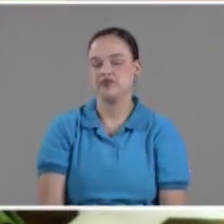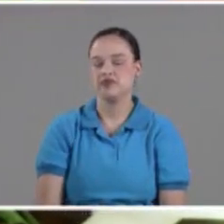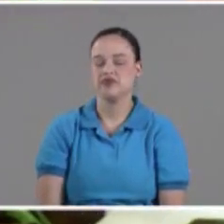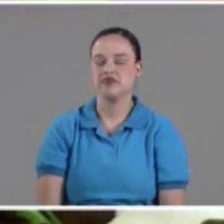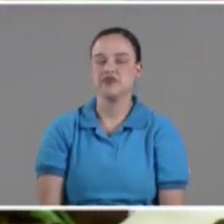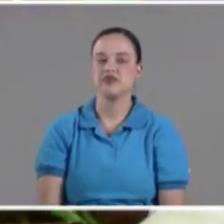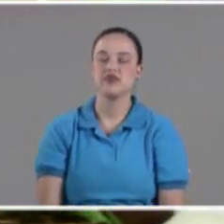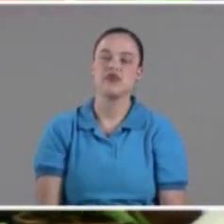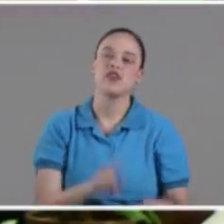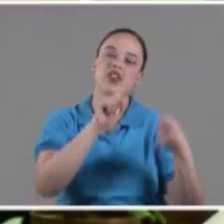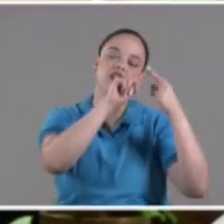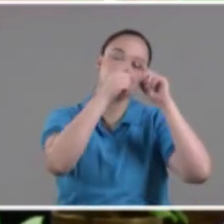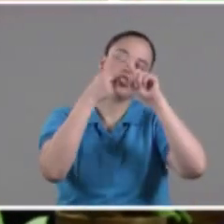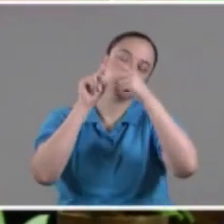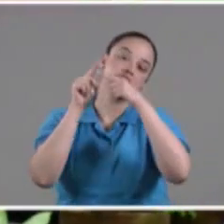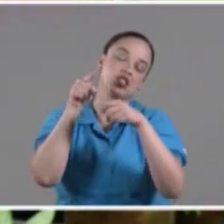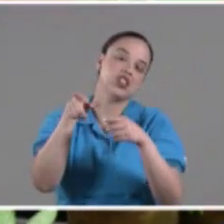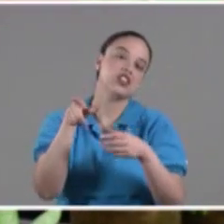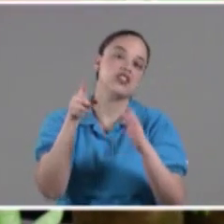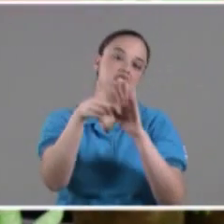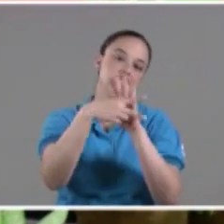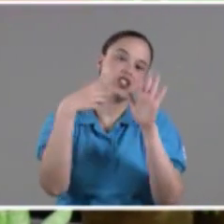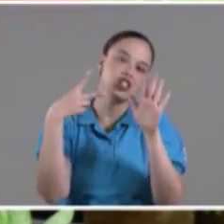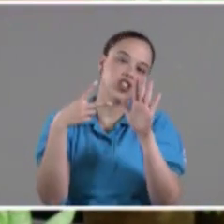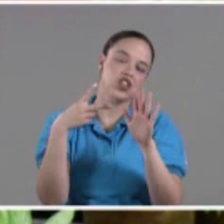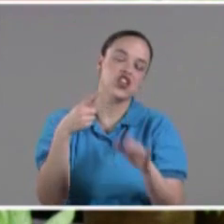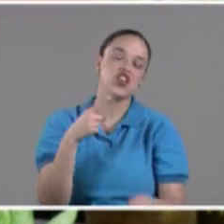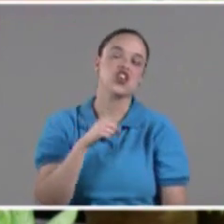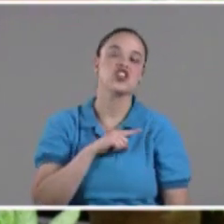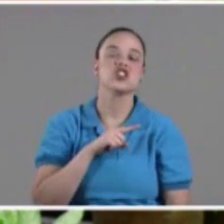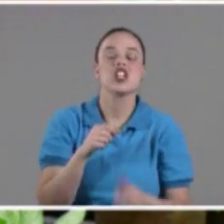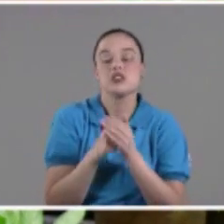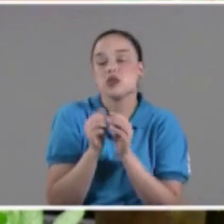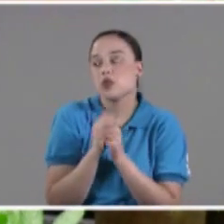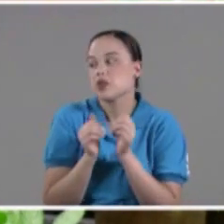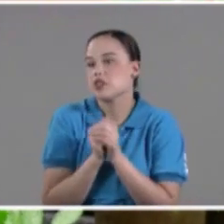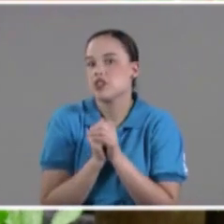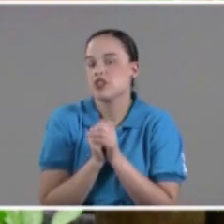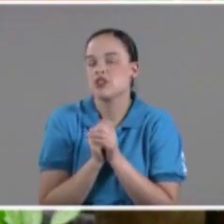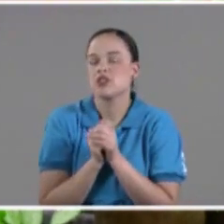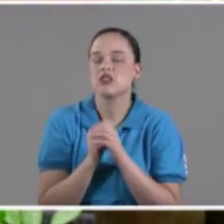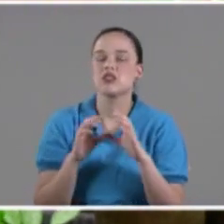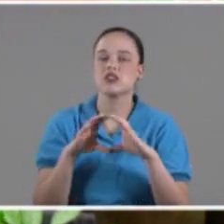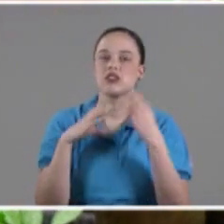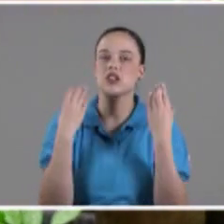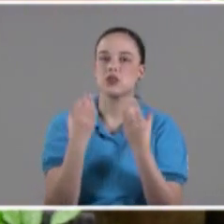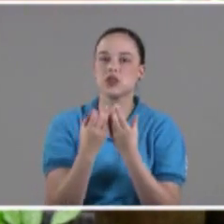el espino ahí son las preocupaciones del mundo